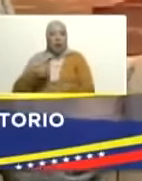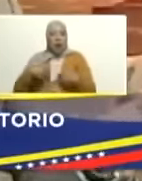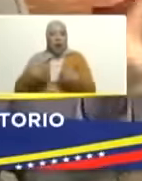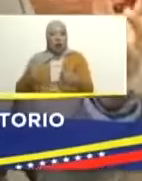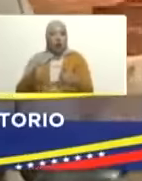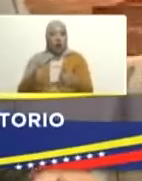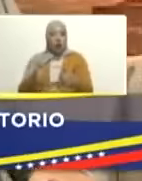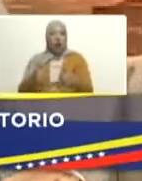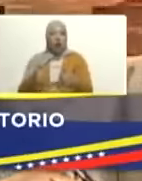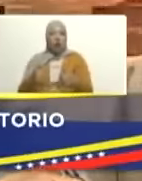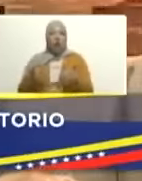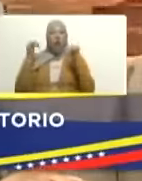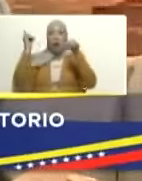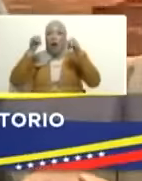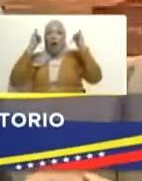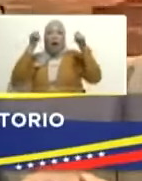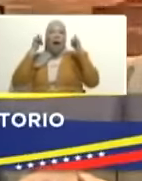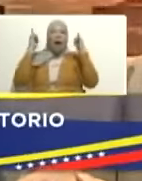rumba,